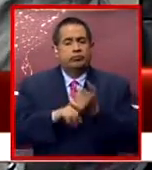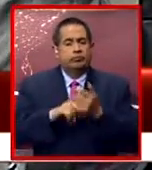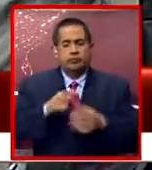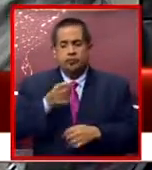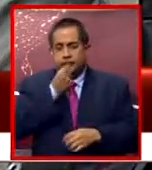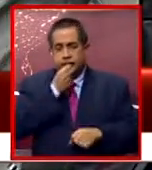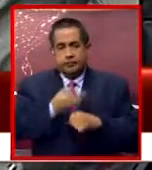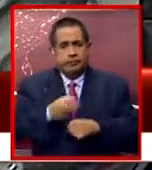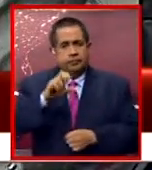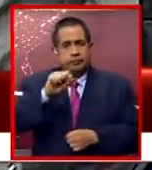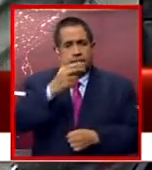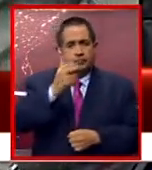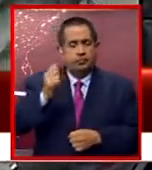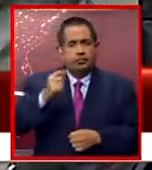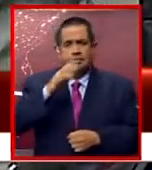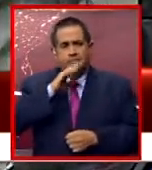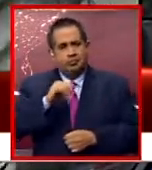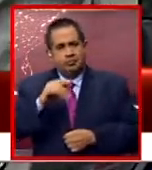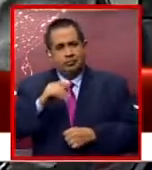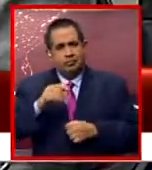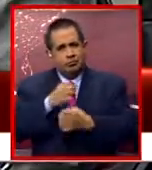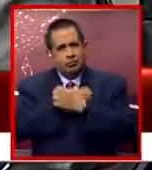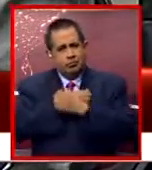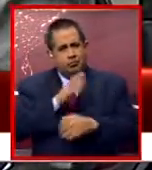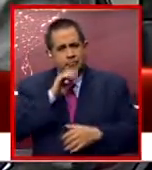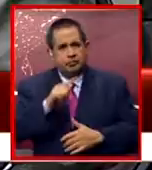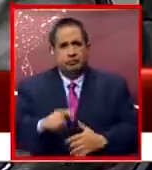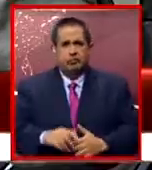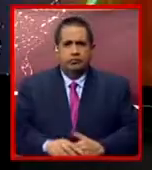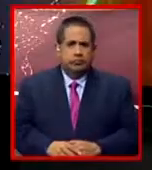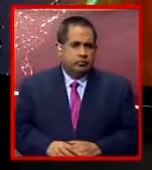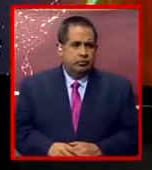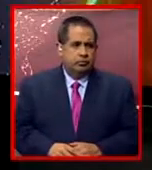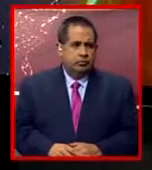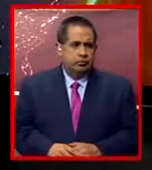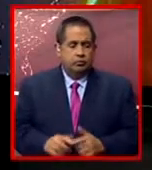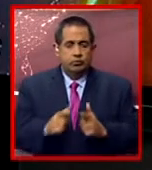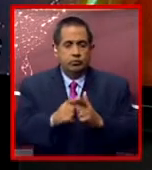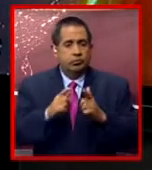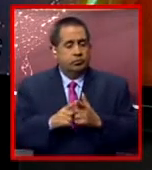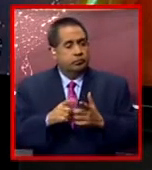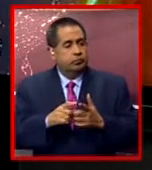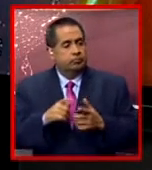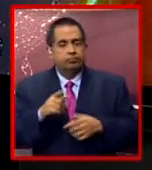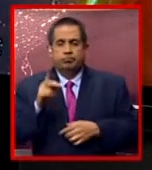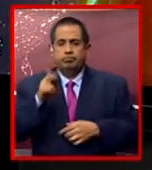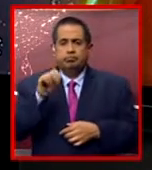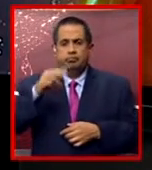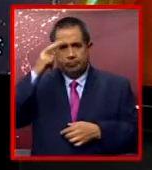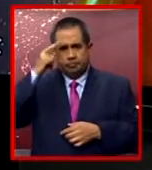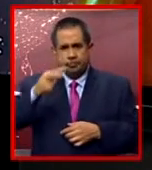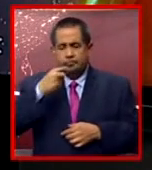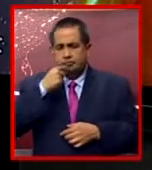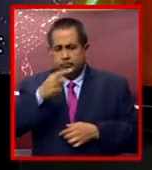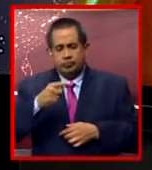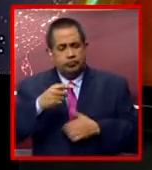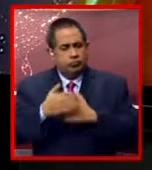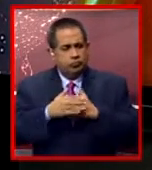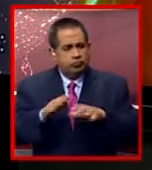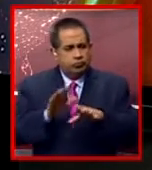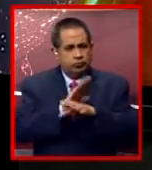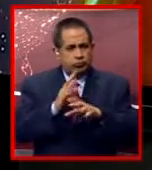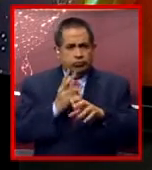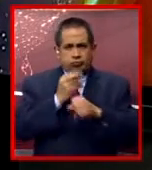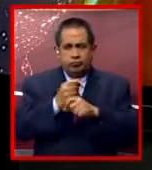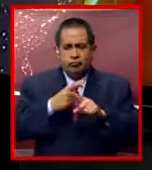Hacienda tiene algo en contra de la educación. El Partido Verde Ecologista de México aseguró que mejorar la calidad educativa representa